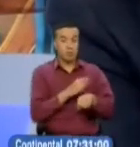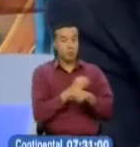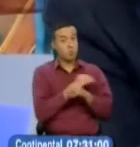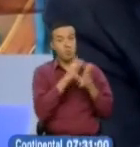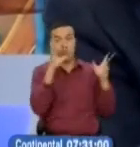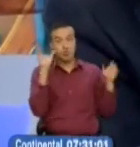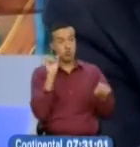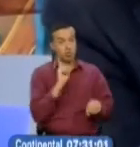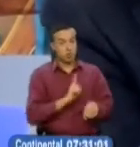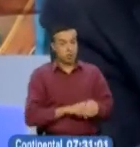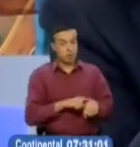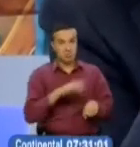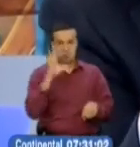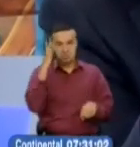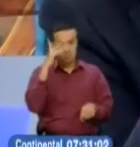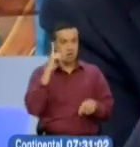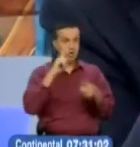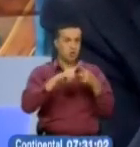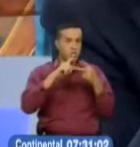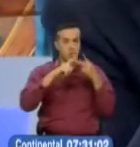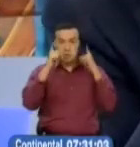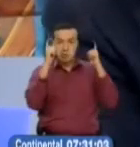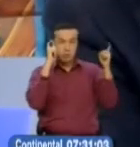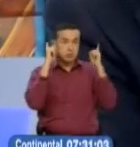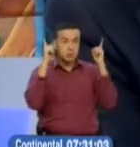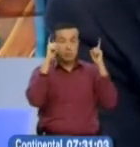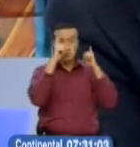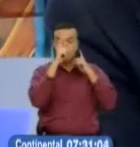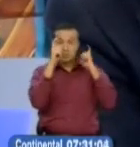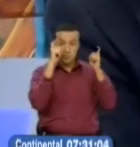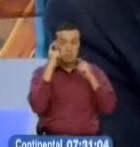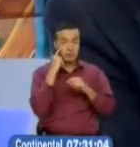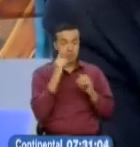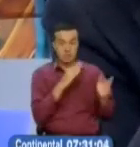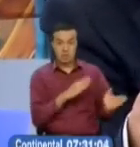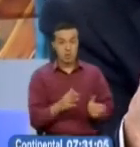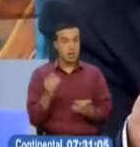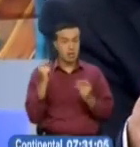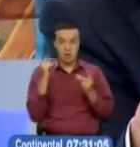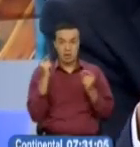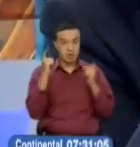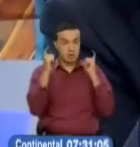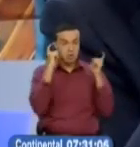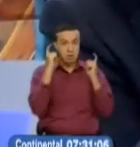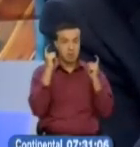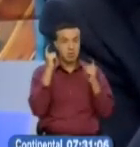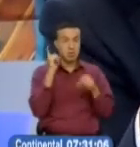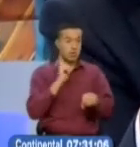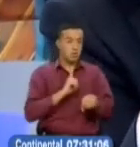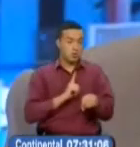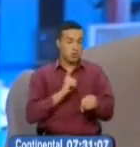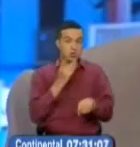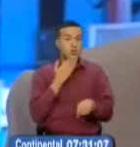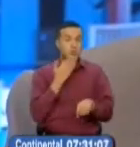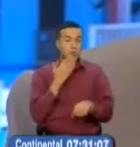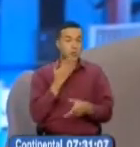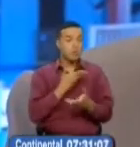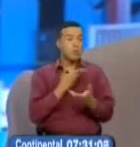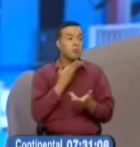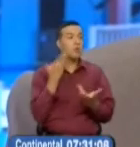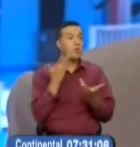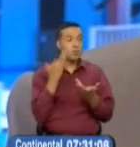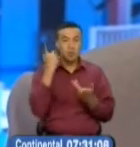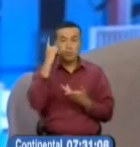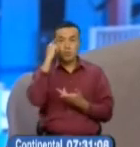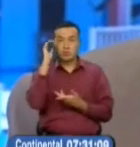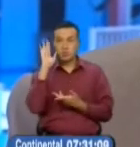tenemos mucha capacidad de maniobra por lo tanto tendríamos que determinar esto rápidamente Cuando digo no tenemos capacidad de maniobra es